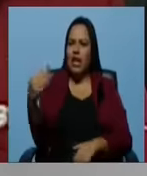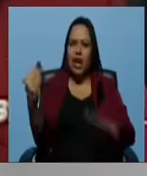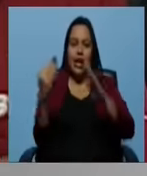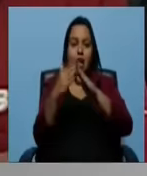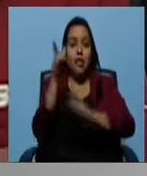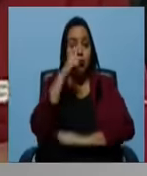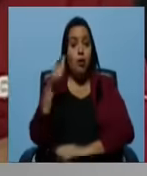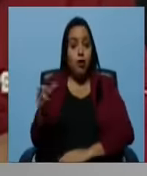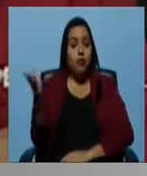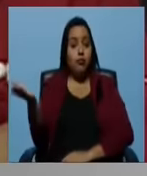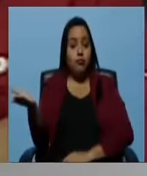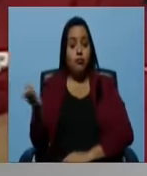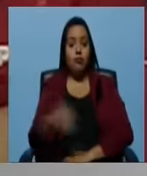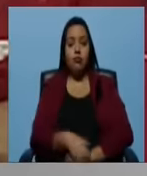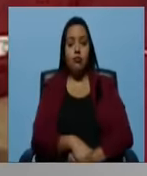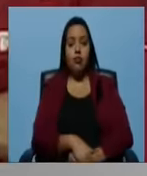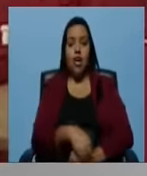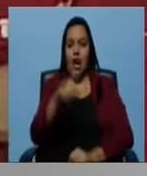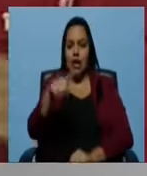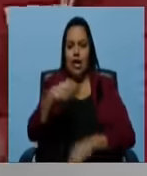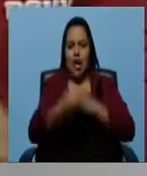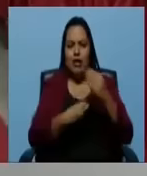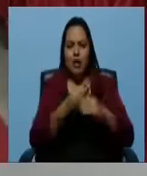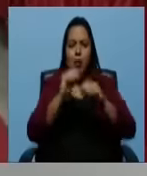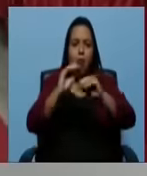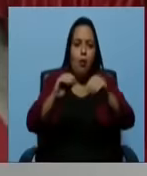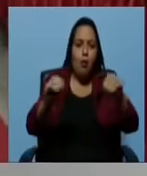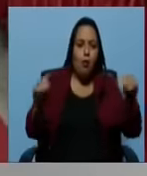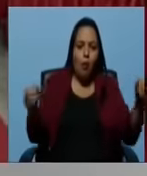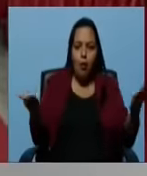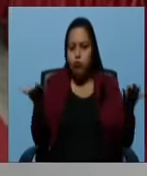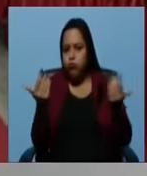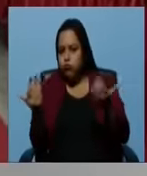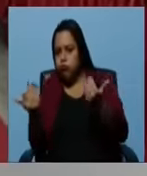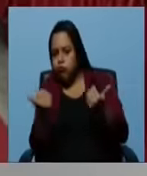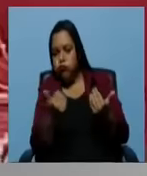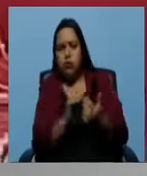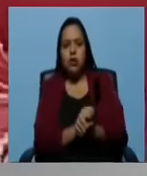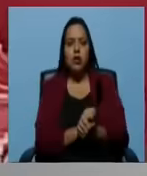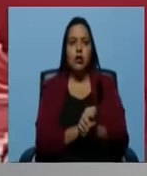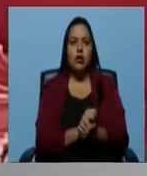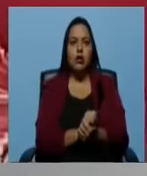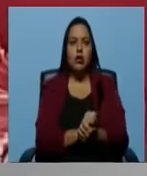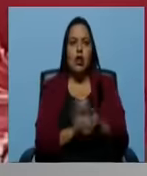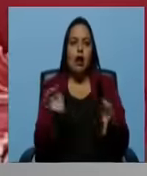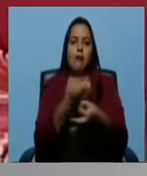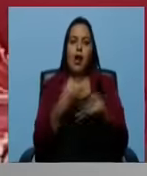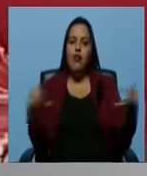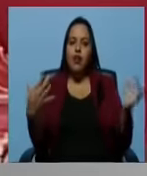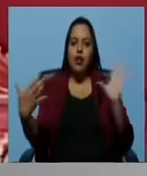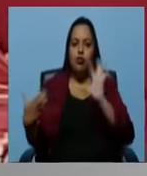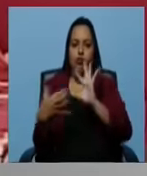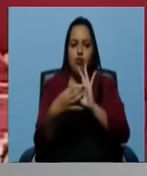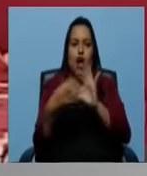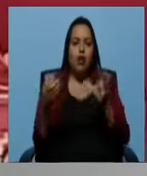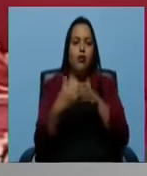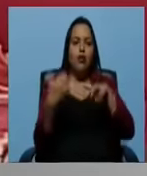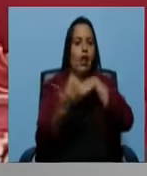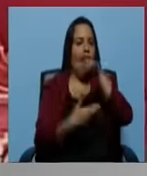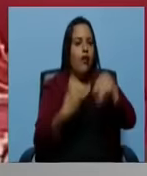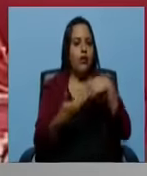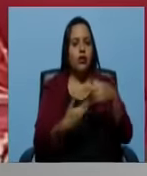así mismo es. Y de aquí hacemos un llamado a la perfecta unidad de las fuerzas revolucionarias.